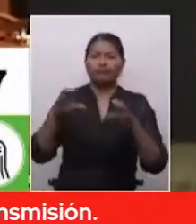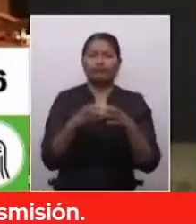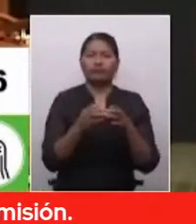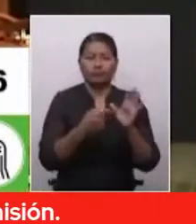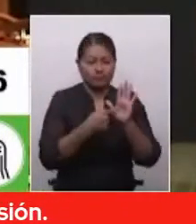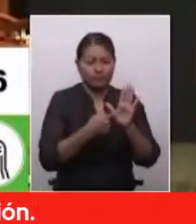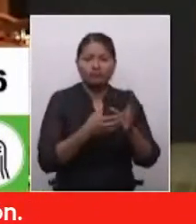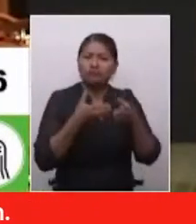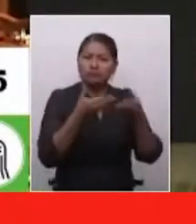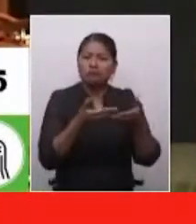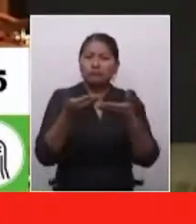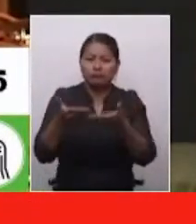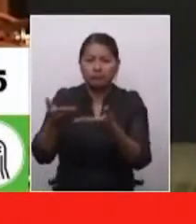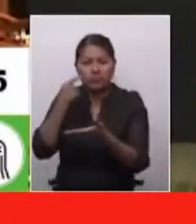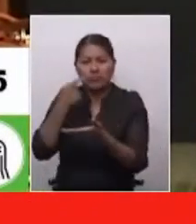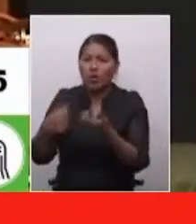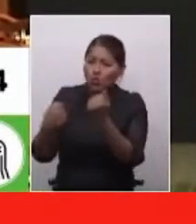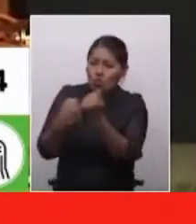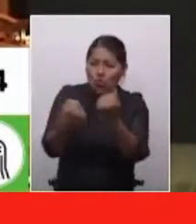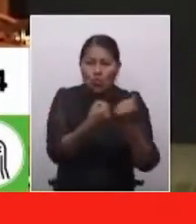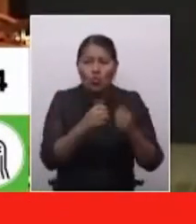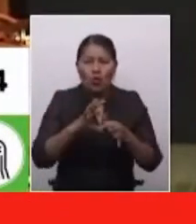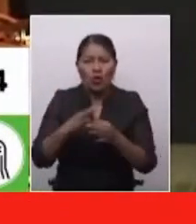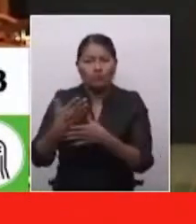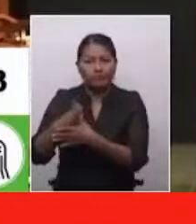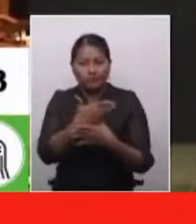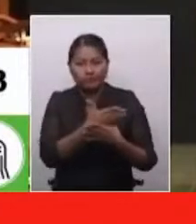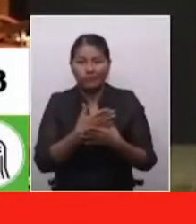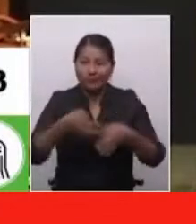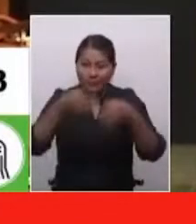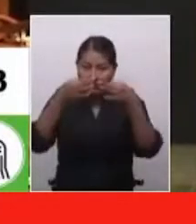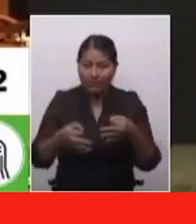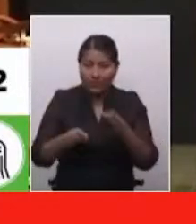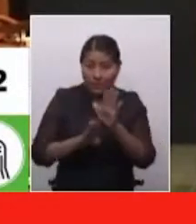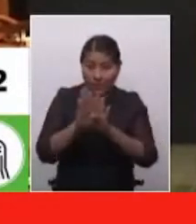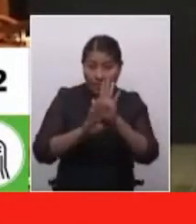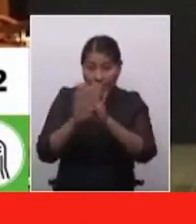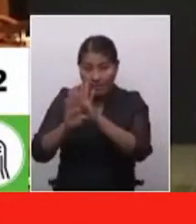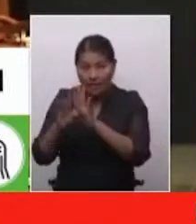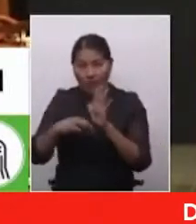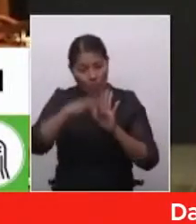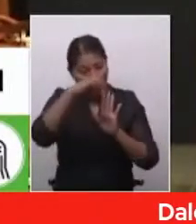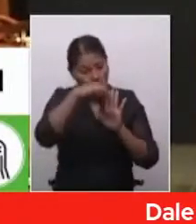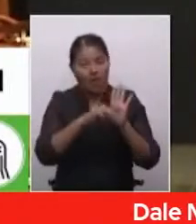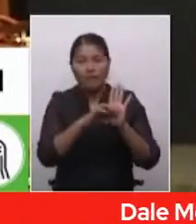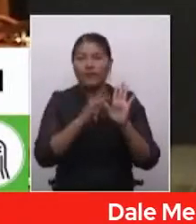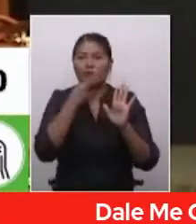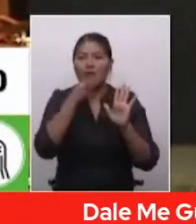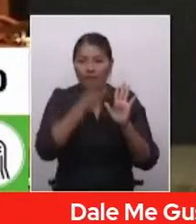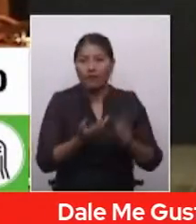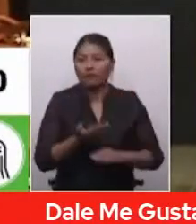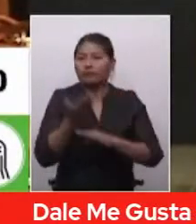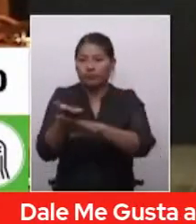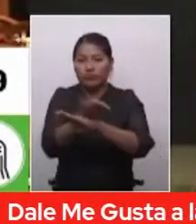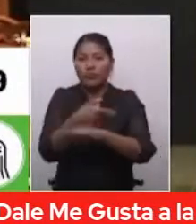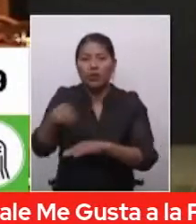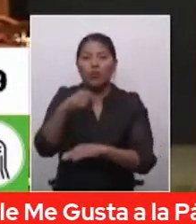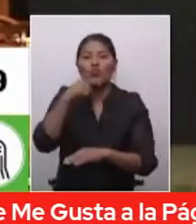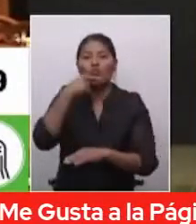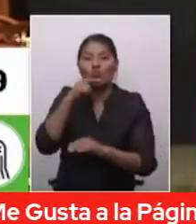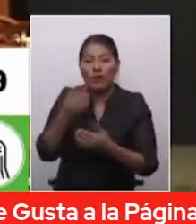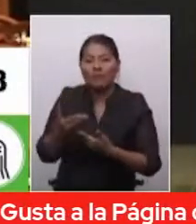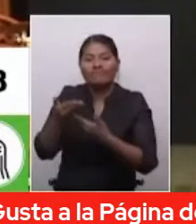comprometieron a colaborar decididamente en llevar adelante este programa, porque es una realidad. Las mujeres